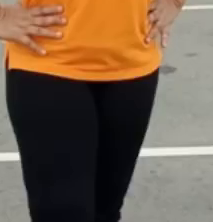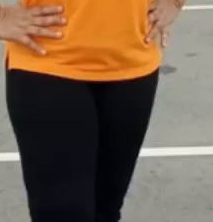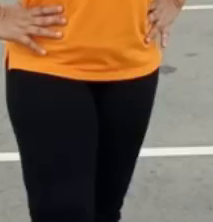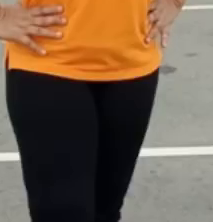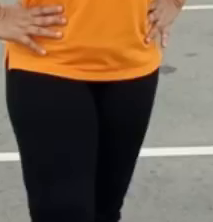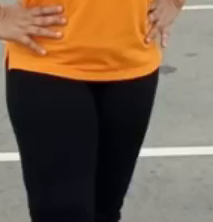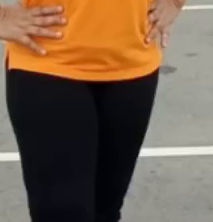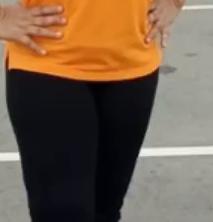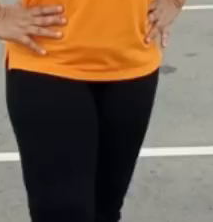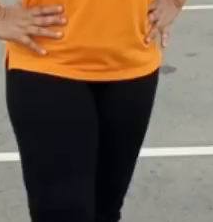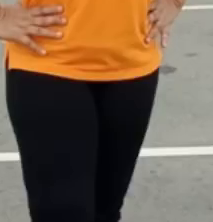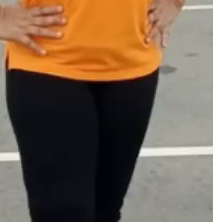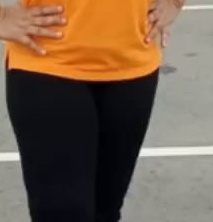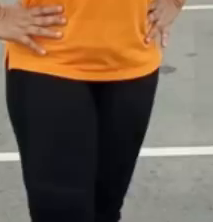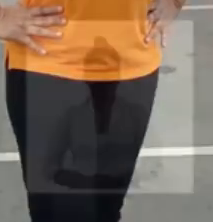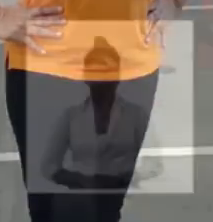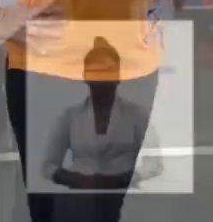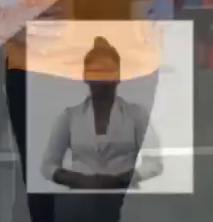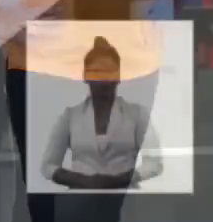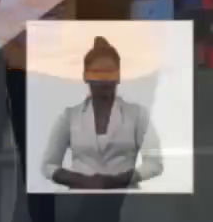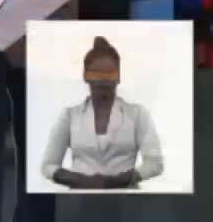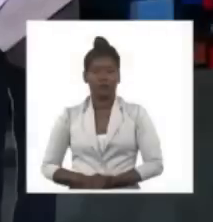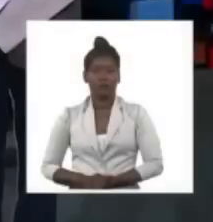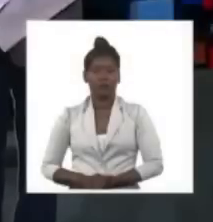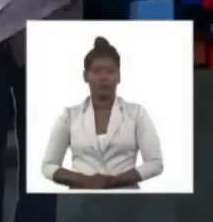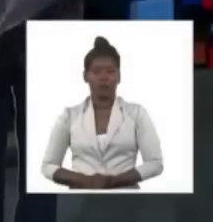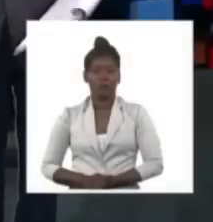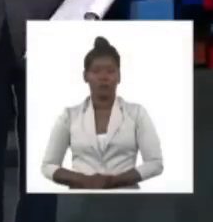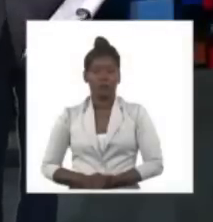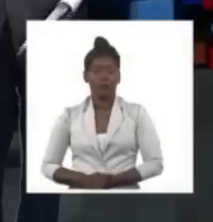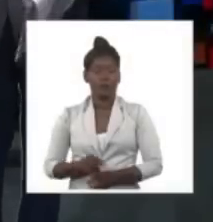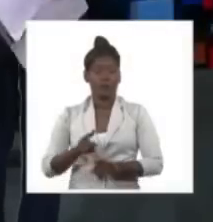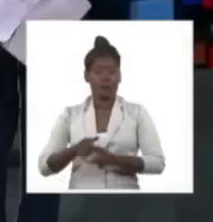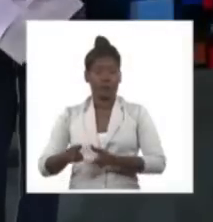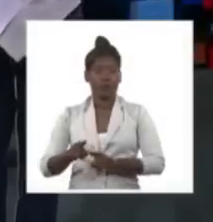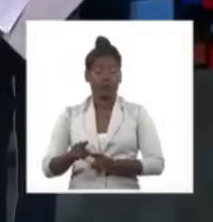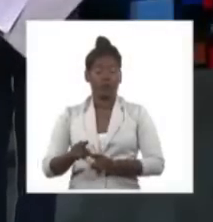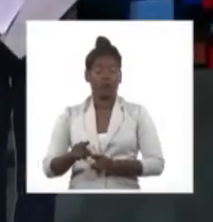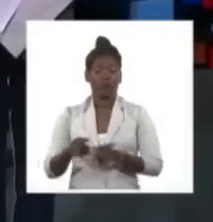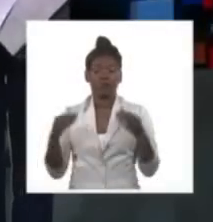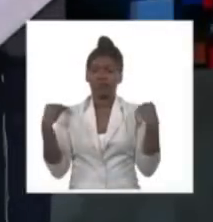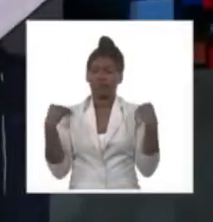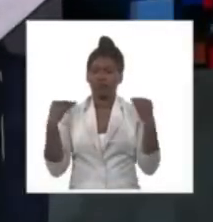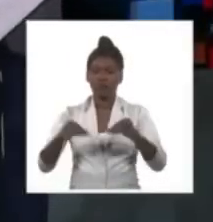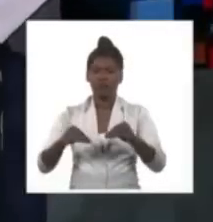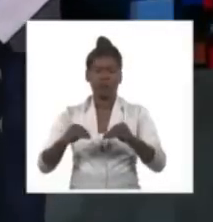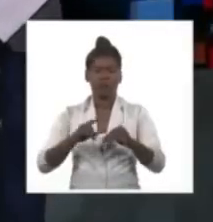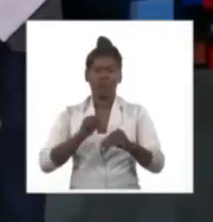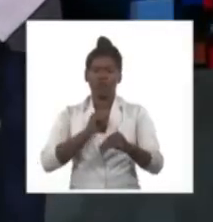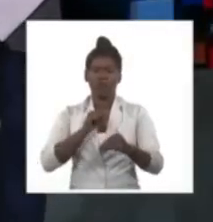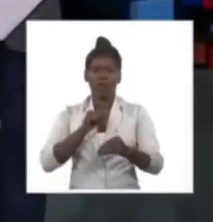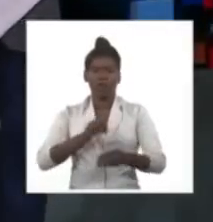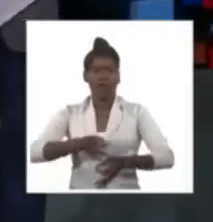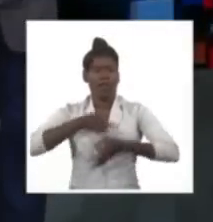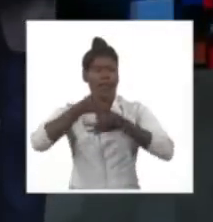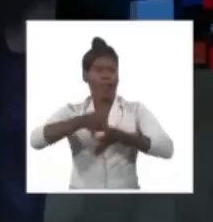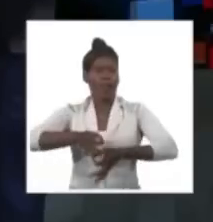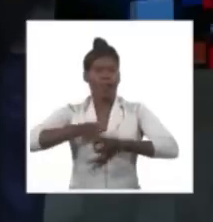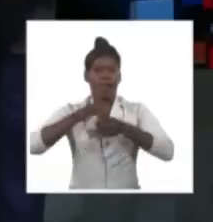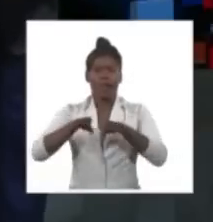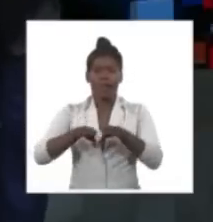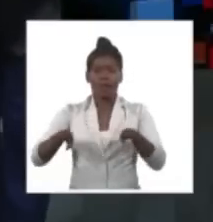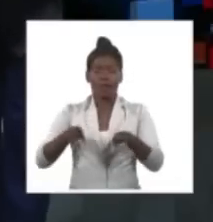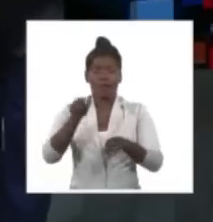falsedad. Mira. Adela Paneso, quien renunció como vocera de la Mesa de Gobernabilidad Democrática, es una